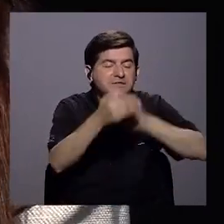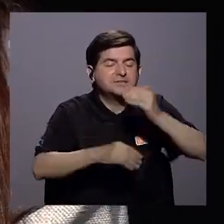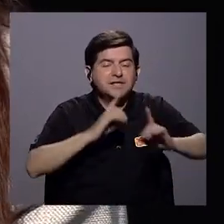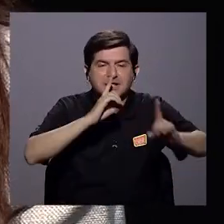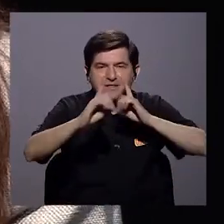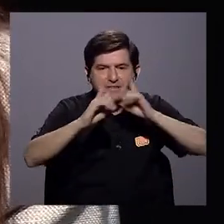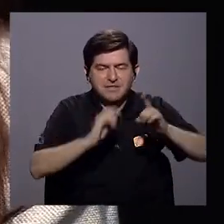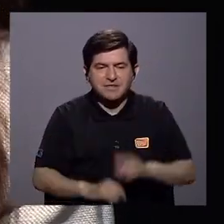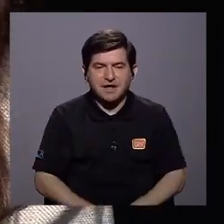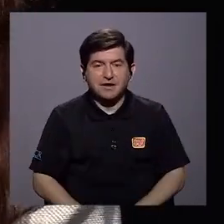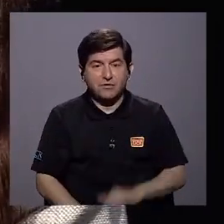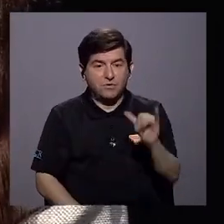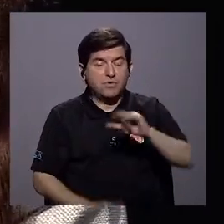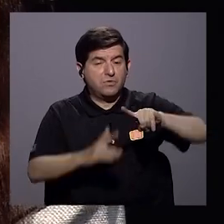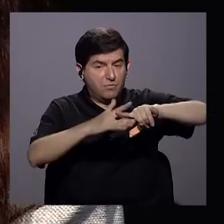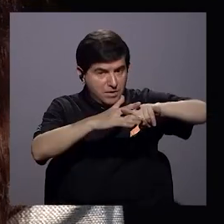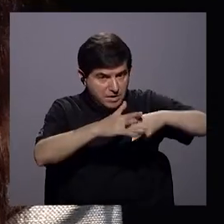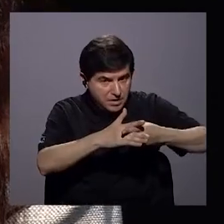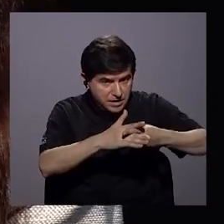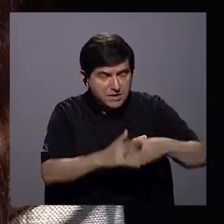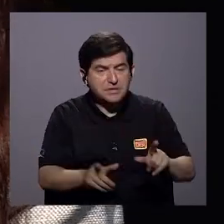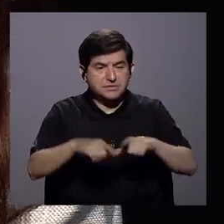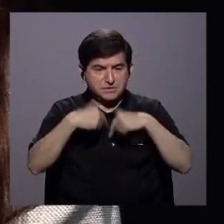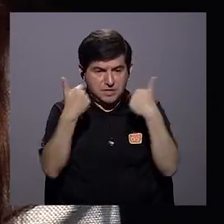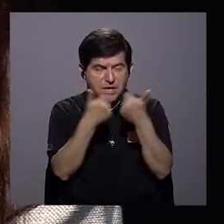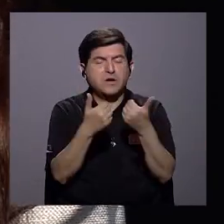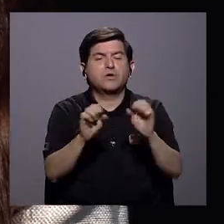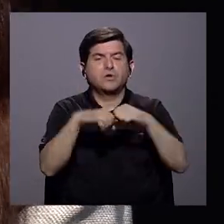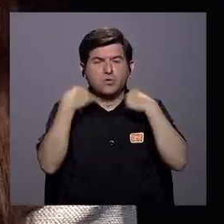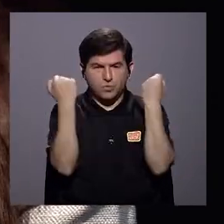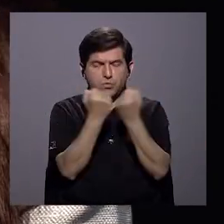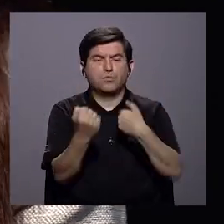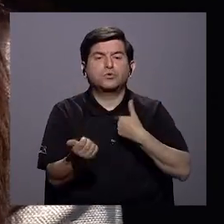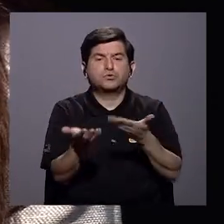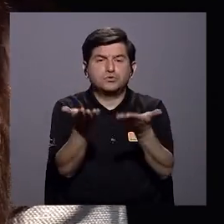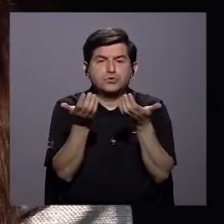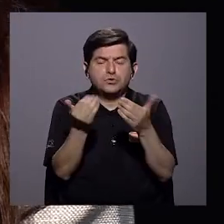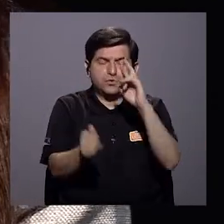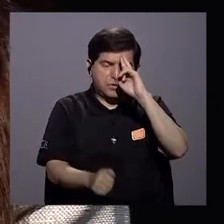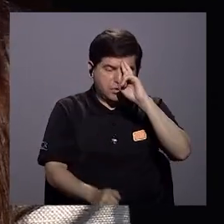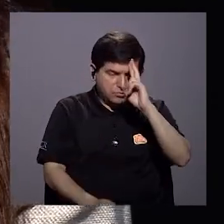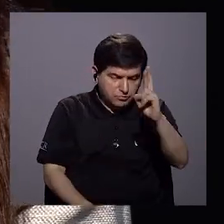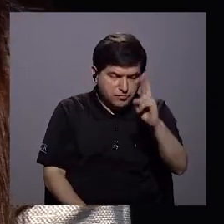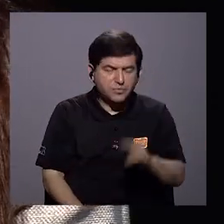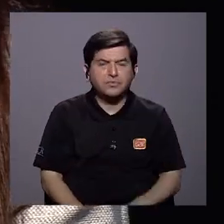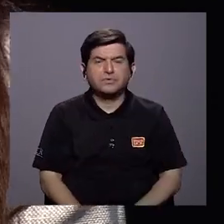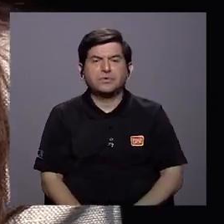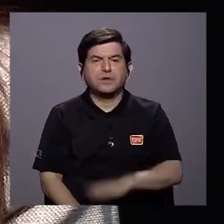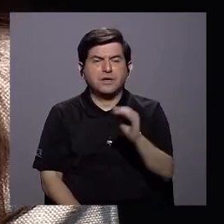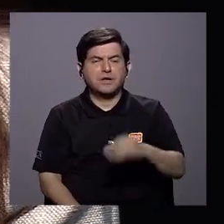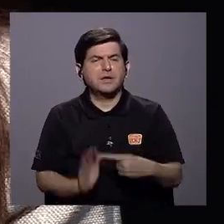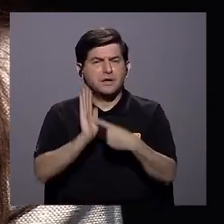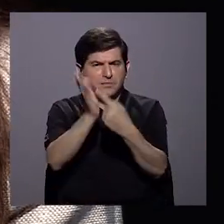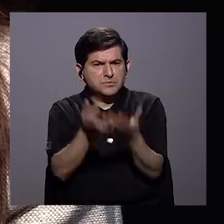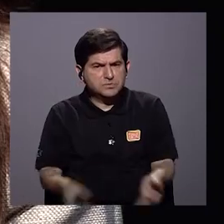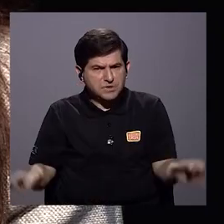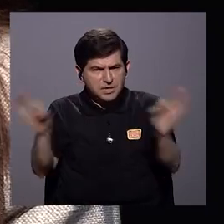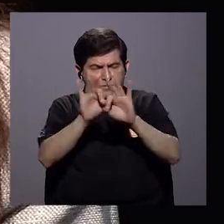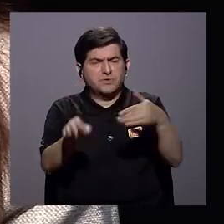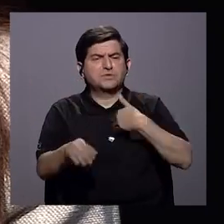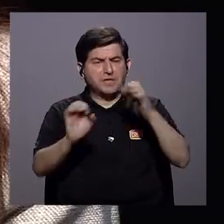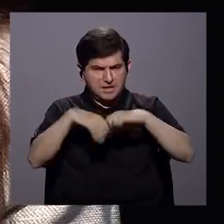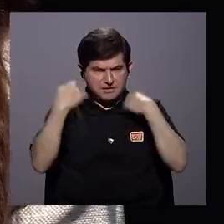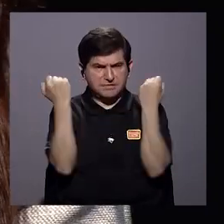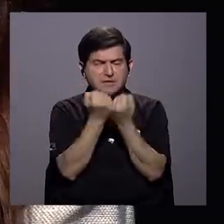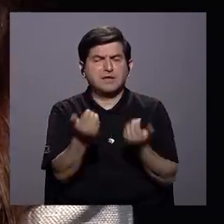diálogos que también han sido gestionados así por los grupos sindicales. Yo quiero más bien reconocer y resaltar la relevancia de tener